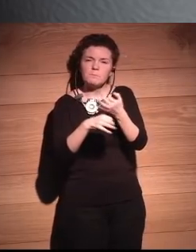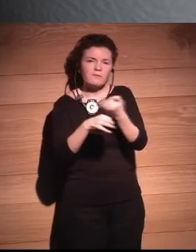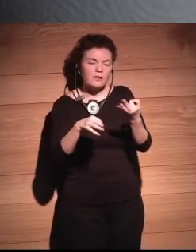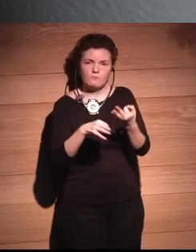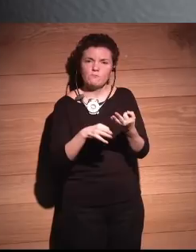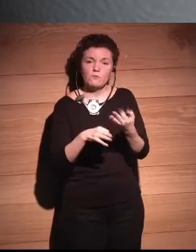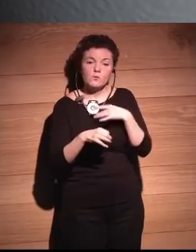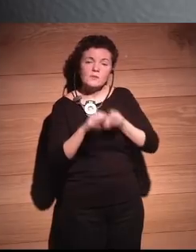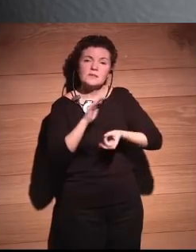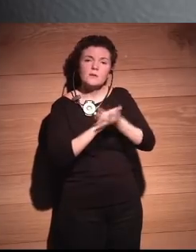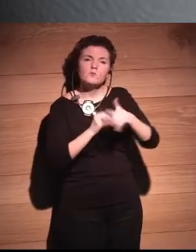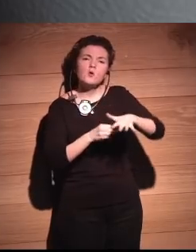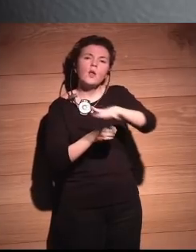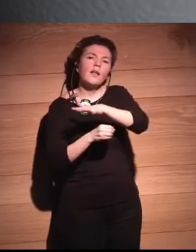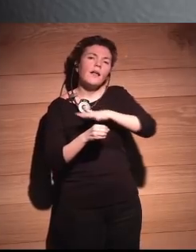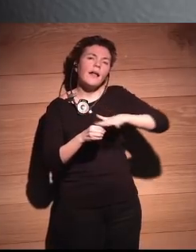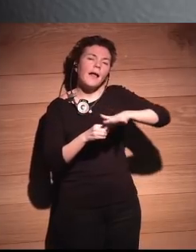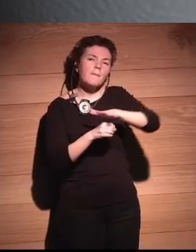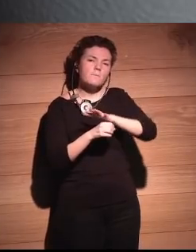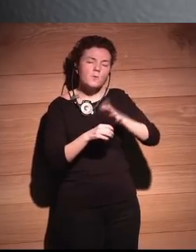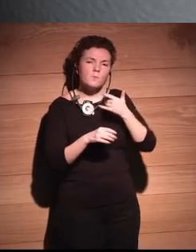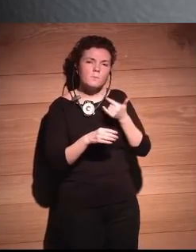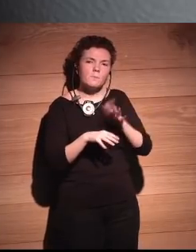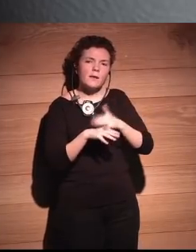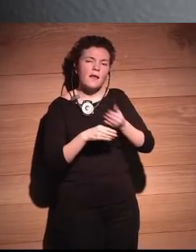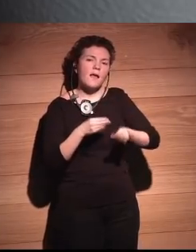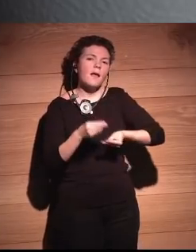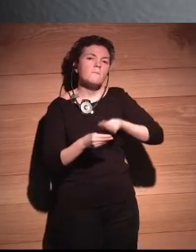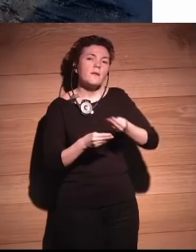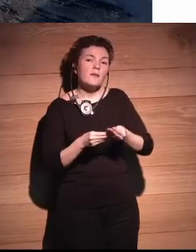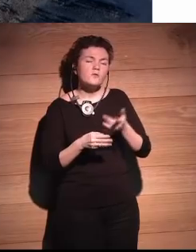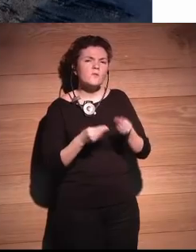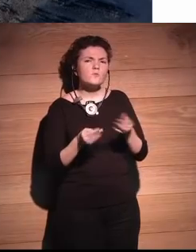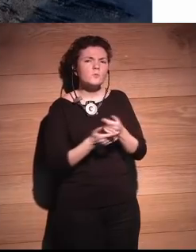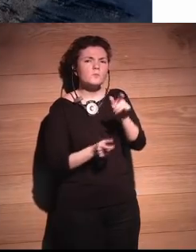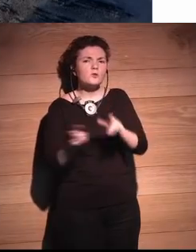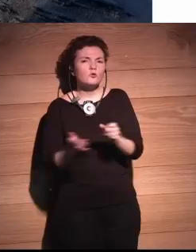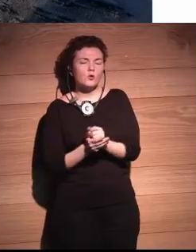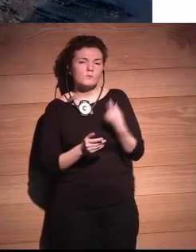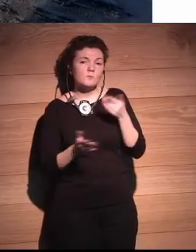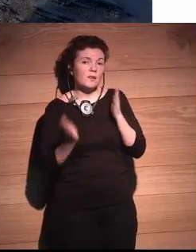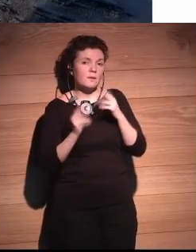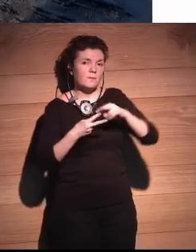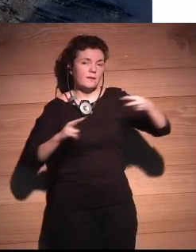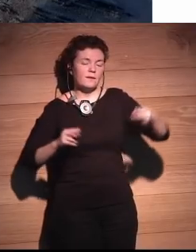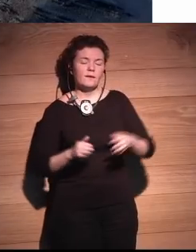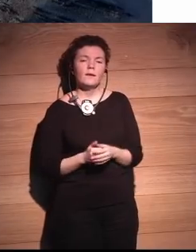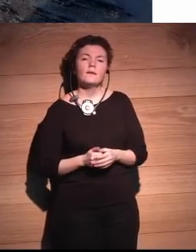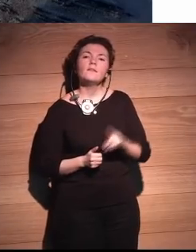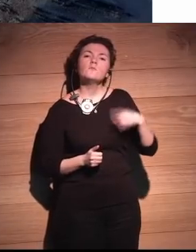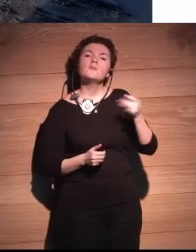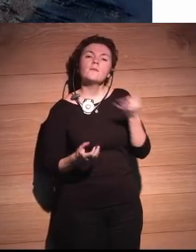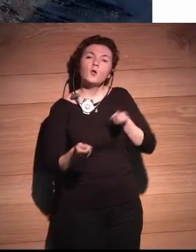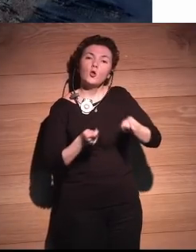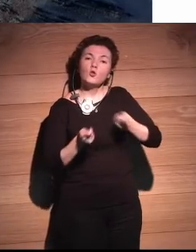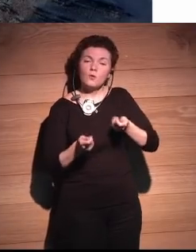creamos un campo de aplicación y esto lo hacemos con todos los pacientes que reciben esta terapia génica. Y después tenemos